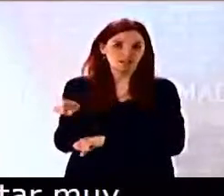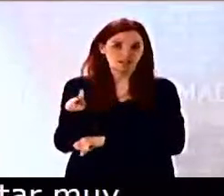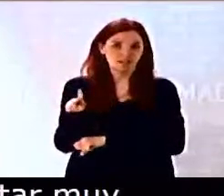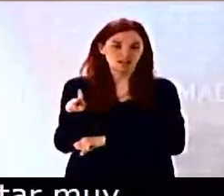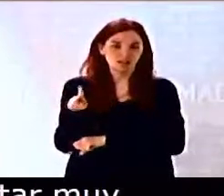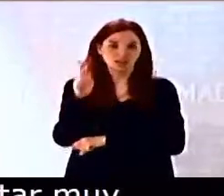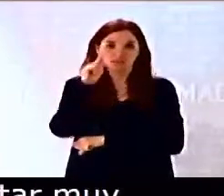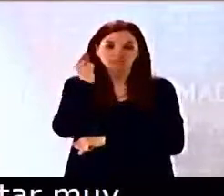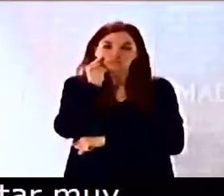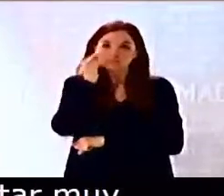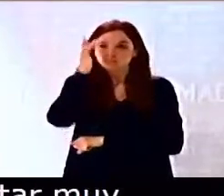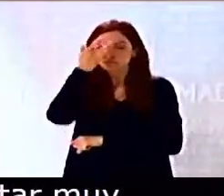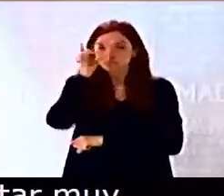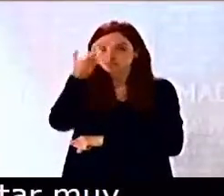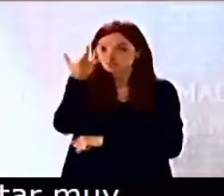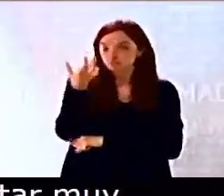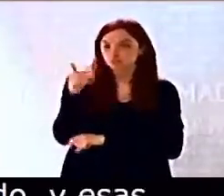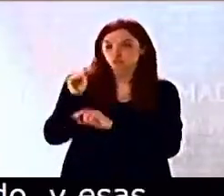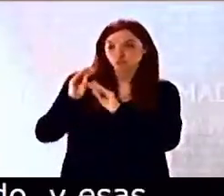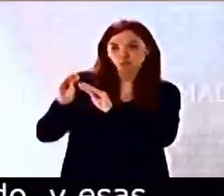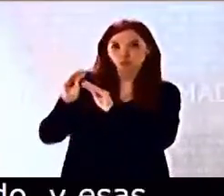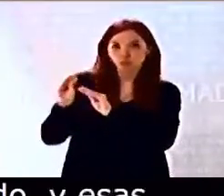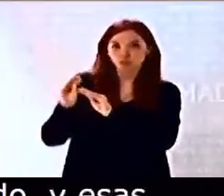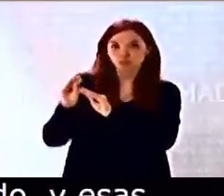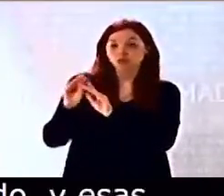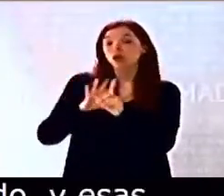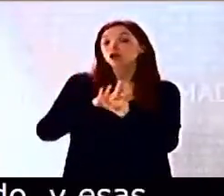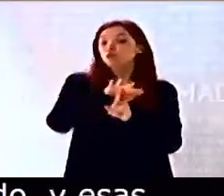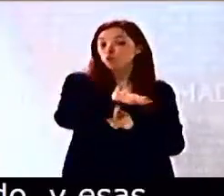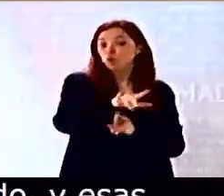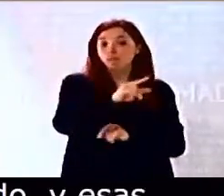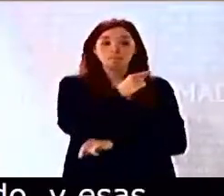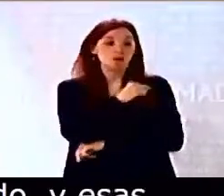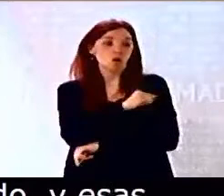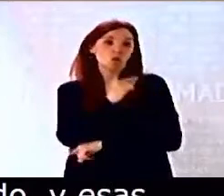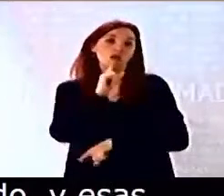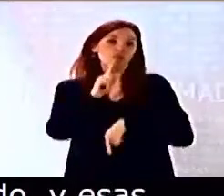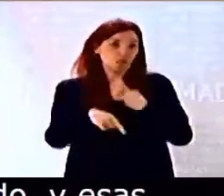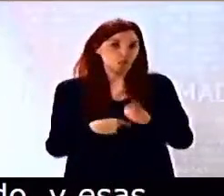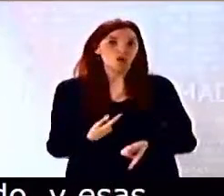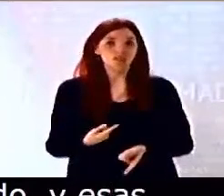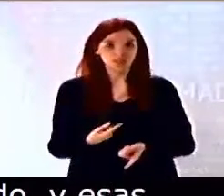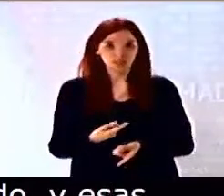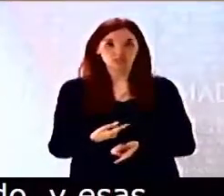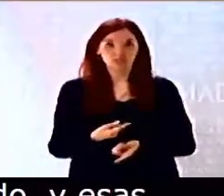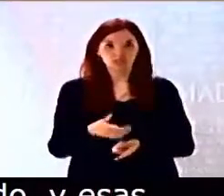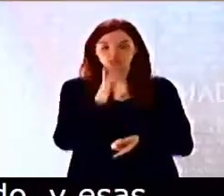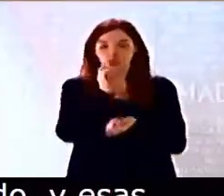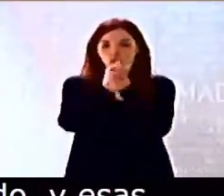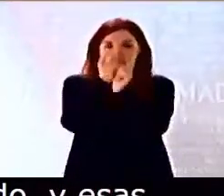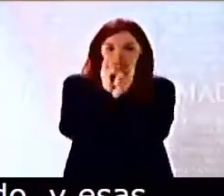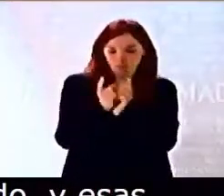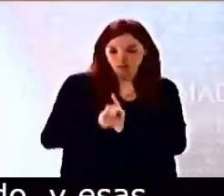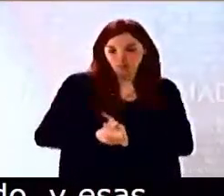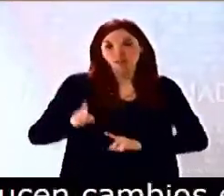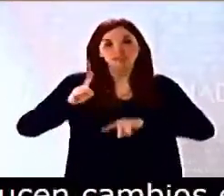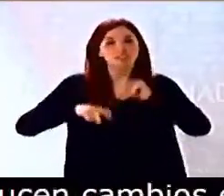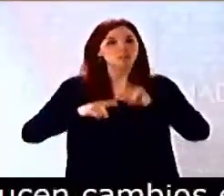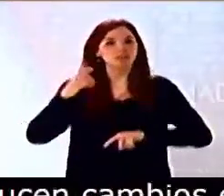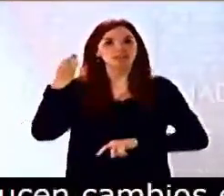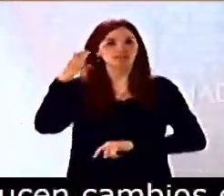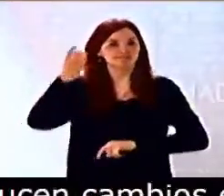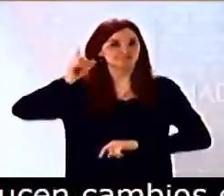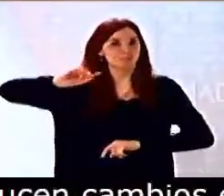evidencias científicas condicionan la vacunación y producen cambios en la vacunación